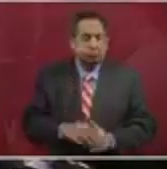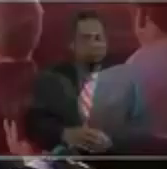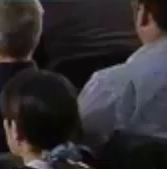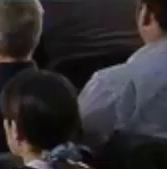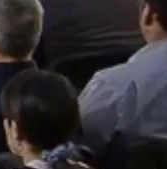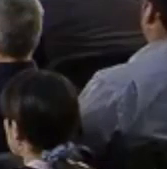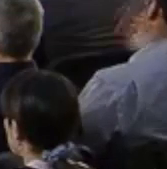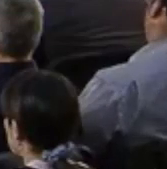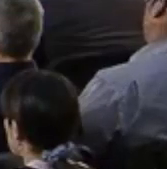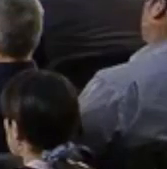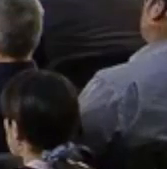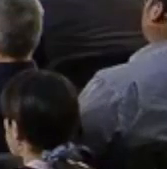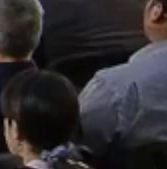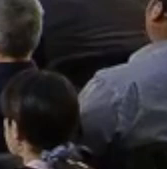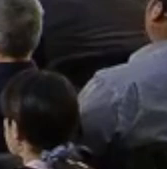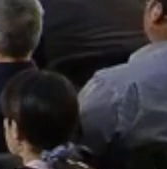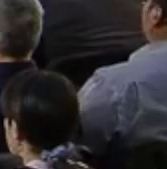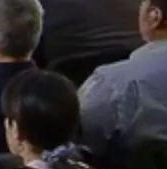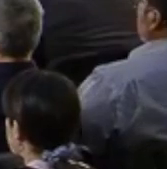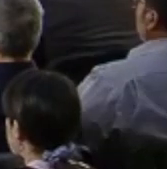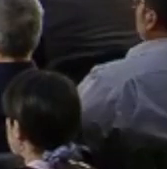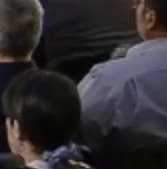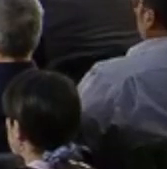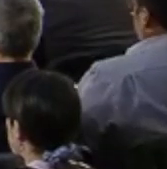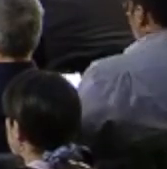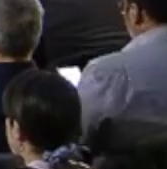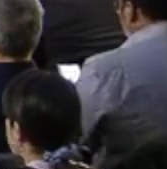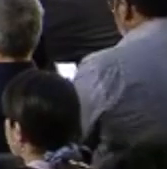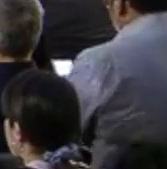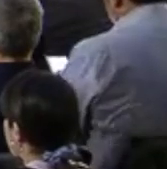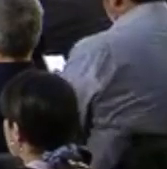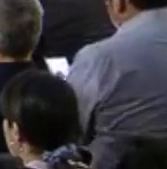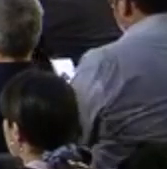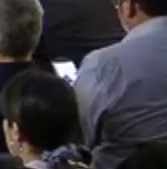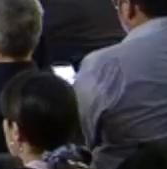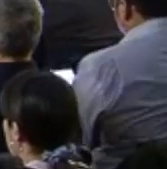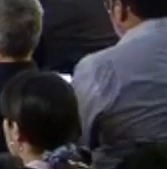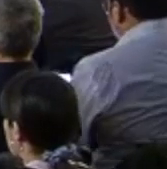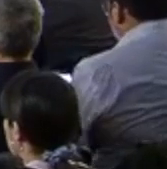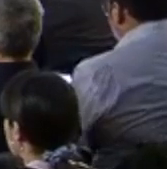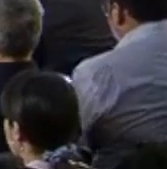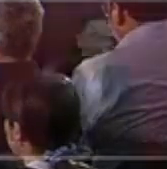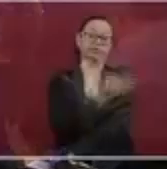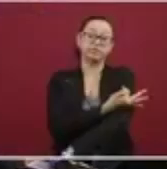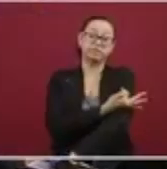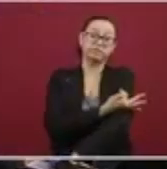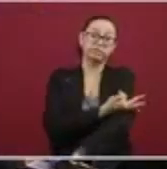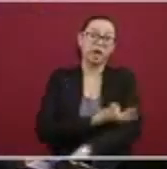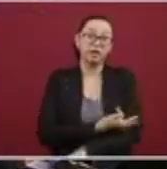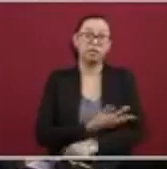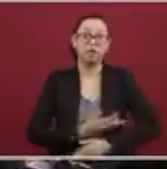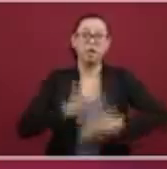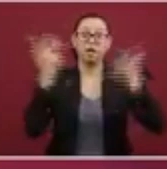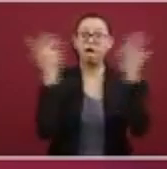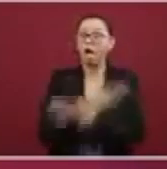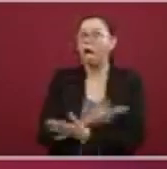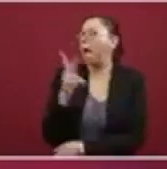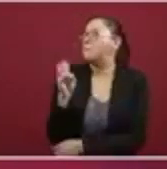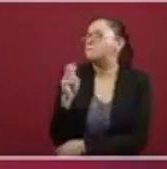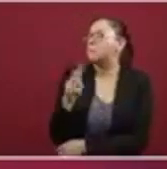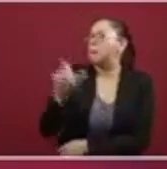sí, se dieron cuenta, es una empresa endeudada por ellos. Y